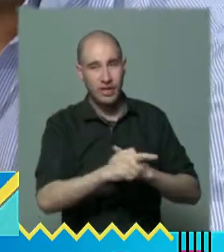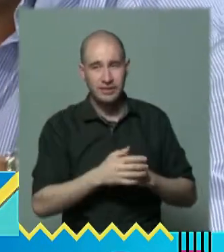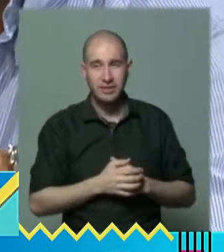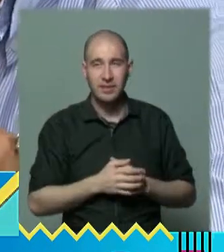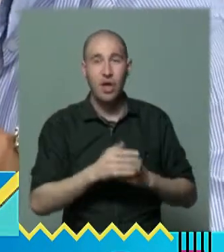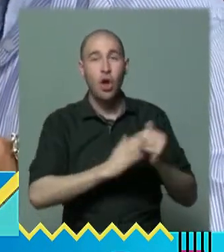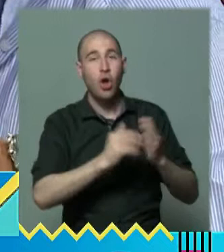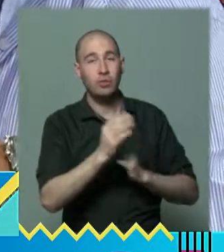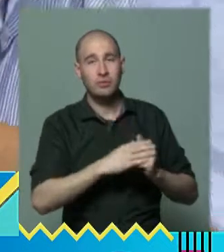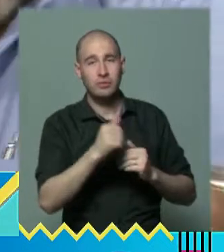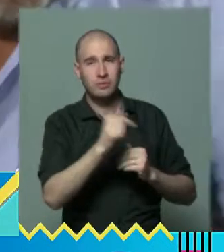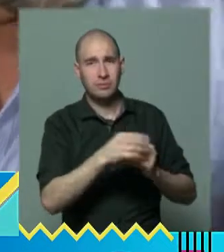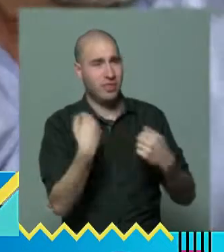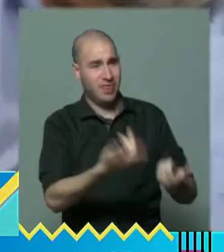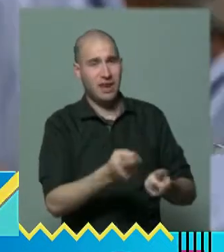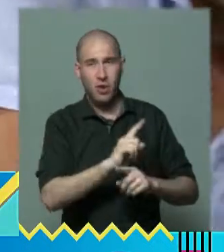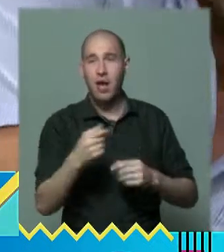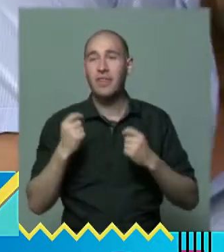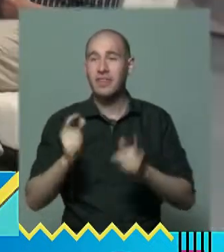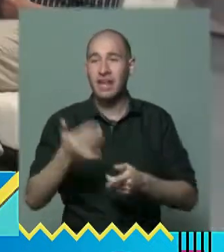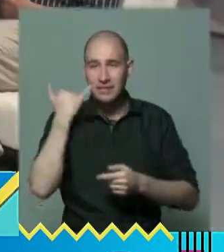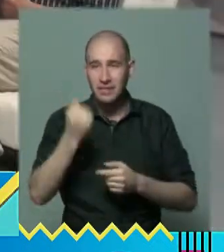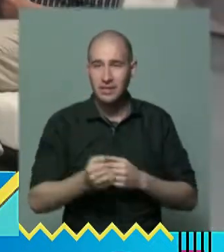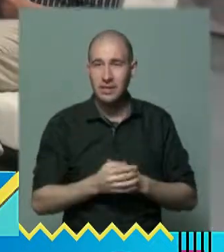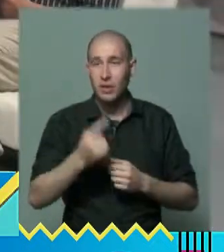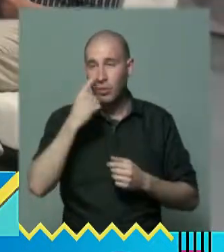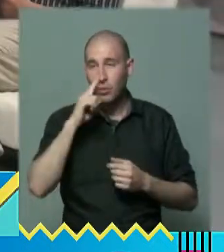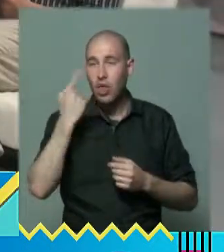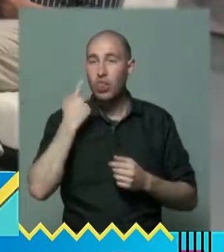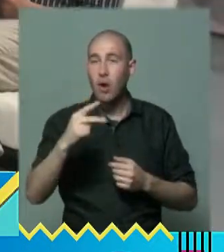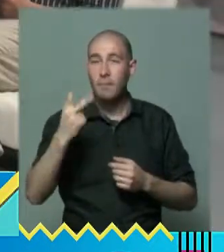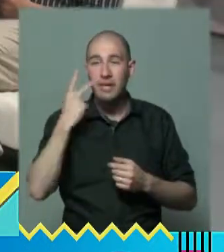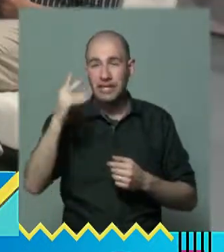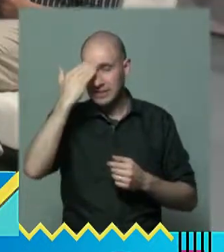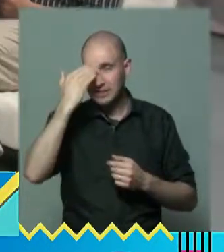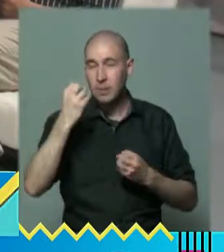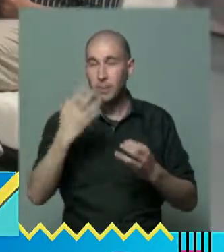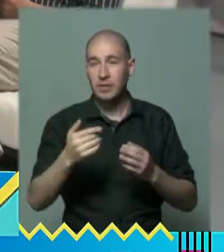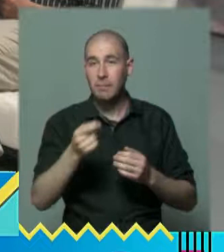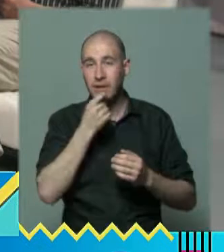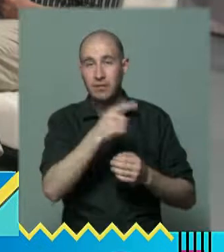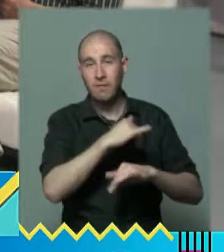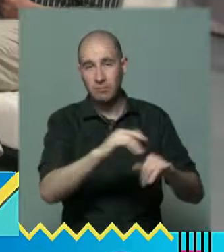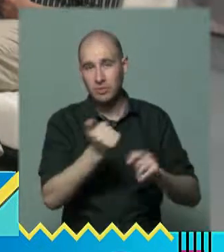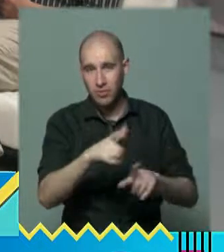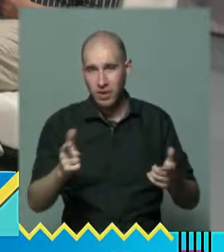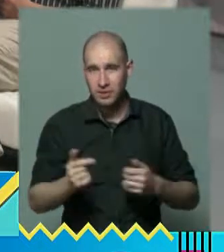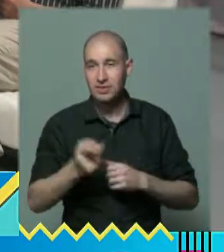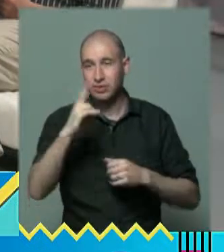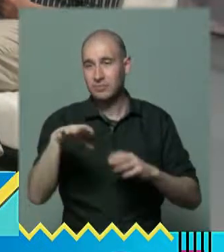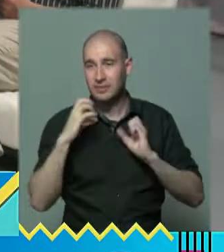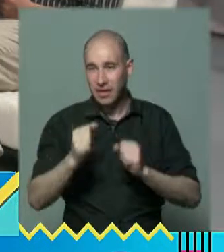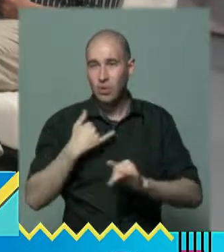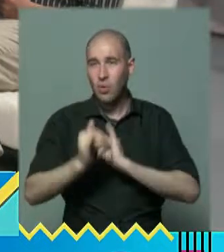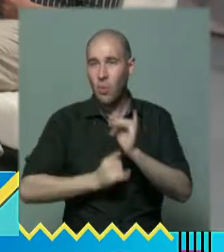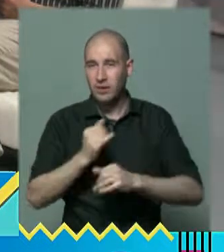adjudicada o no está adjudicada? No está adjudicada. Mire, está adjudicada en el junio de 2015, porque se ve que no tiene mucha información usted, subsecretario, se lo